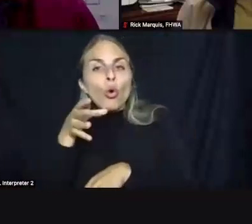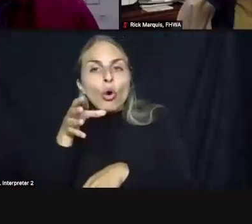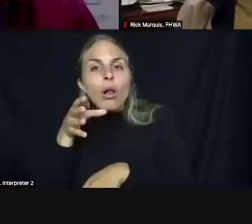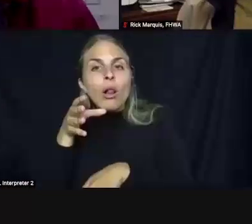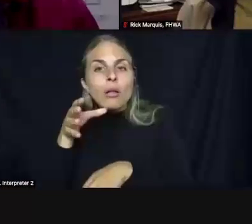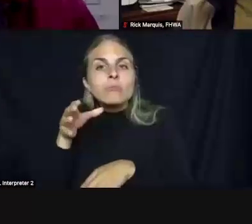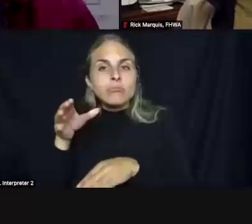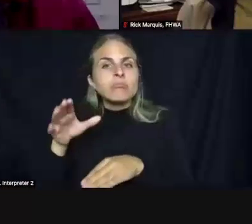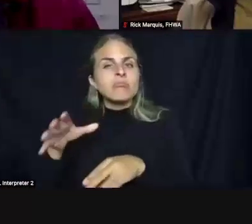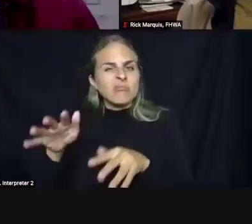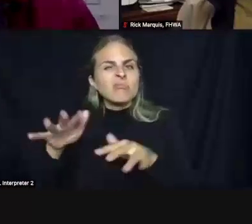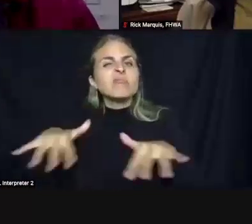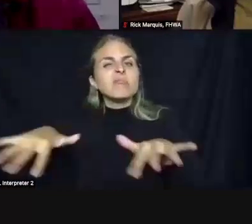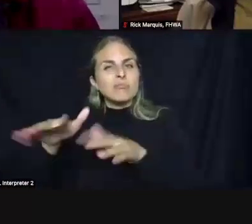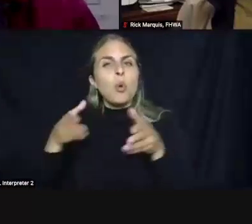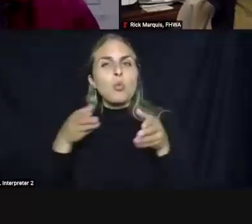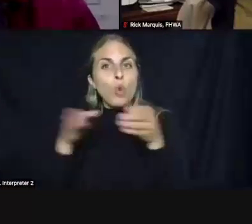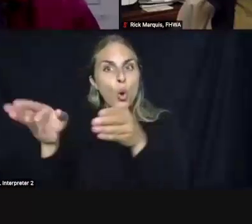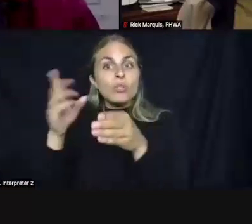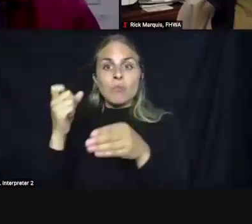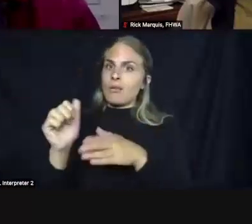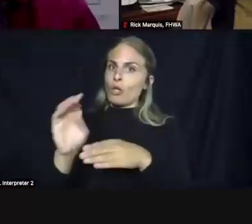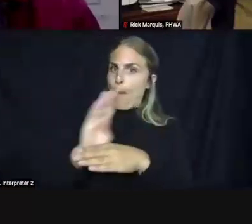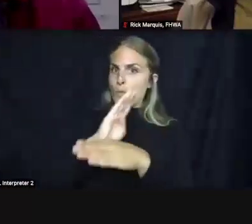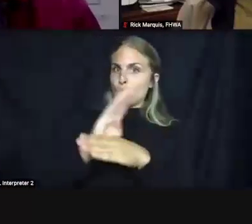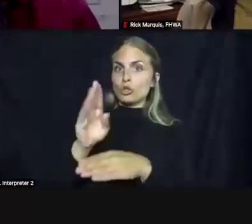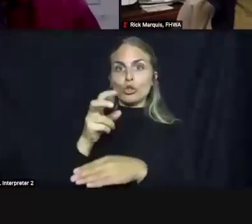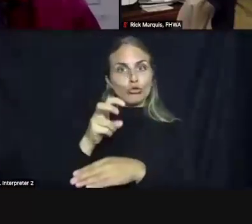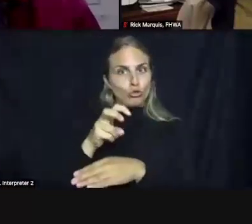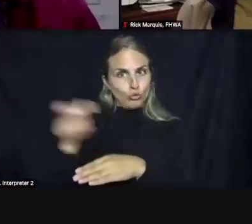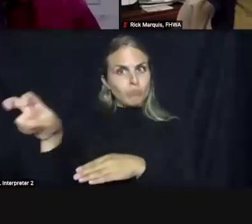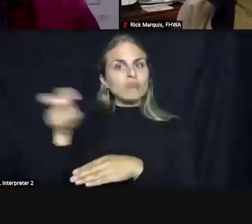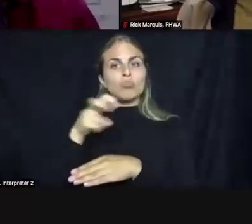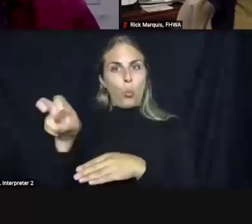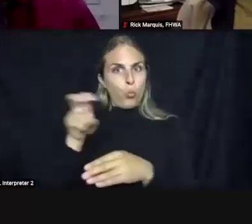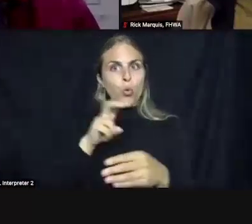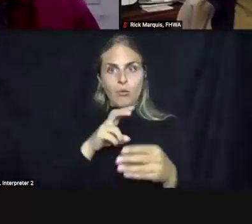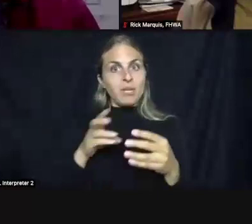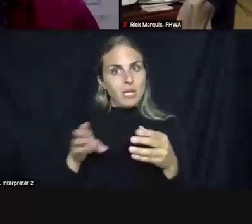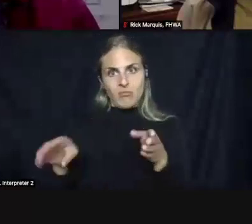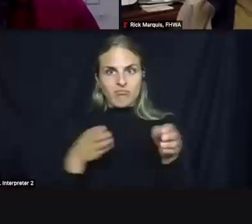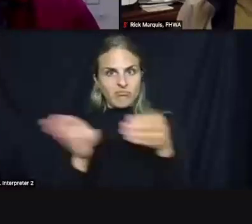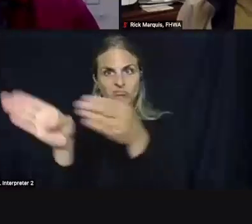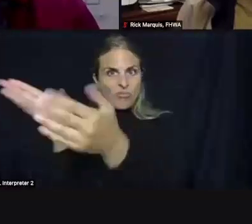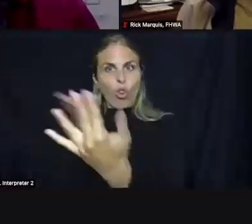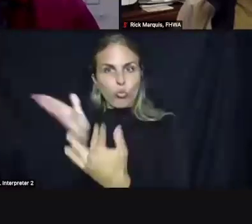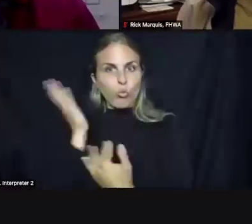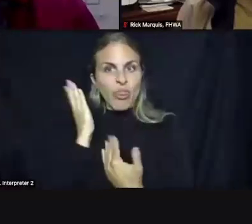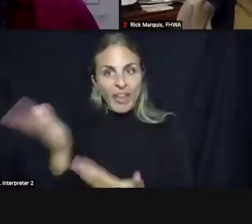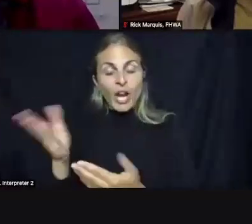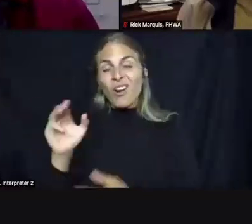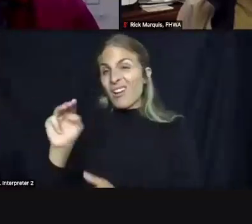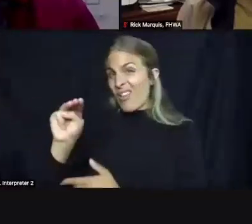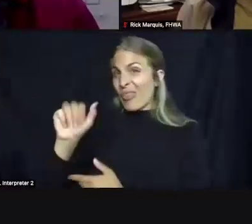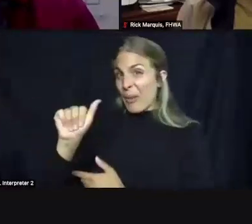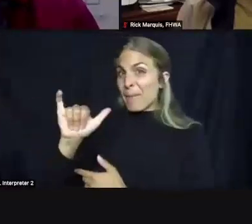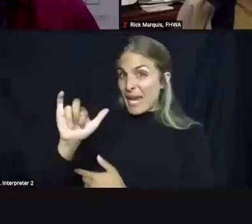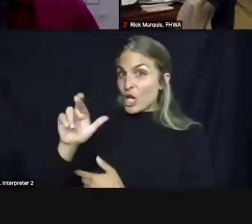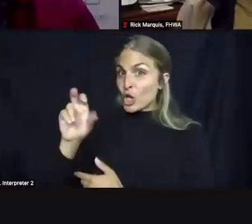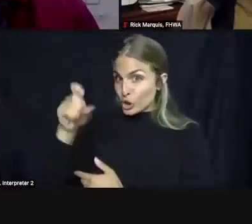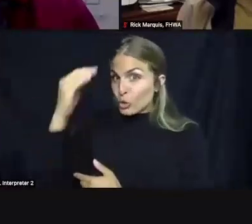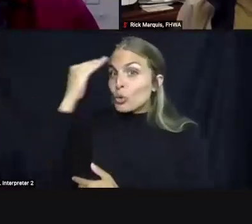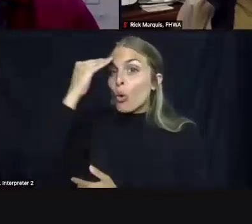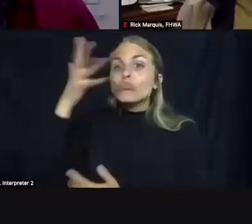fatalidades en nuestras rutas rurales a causa del tráfico comercial. El alcalde